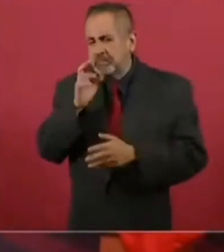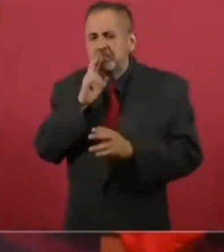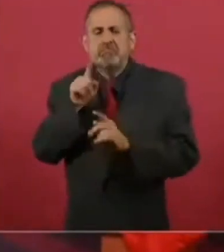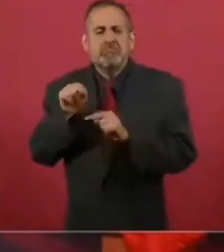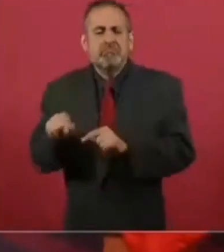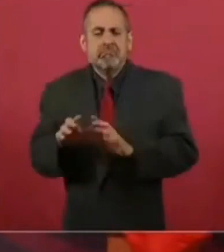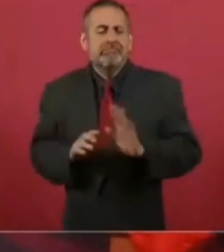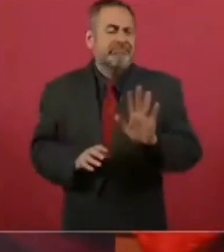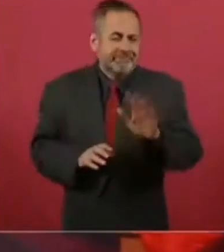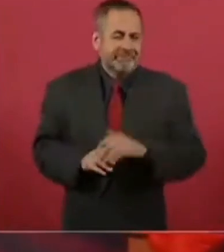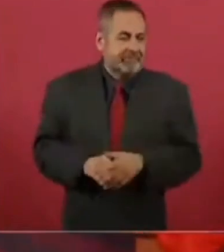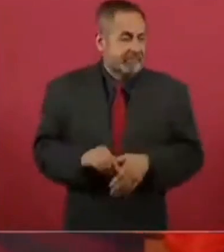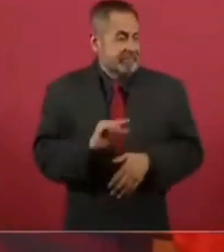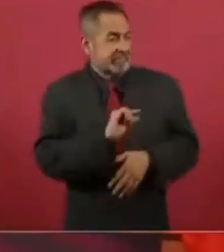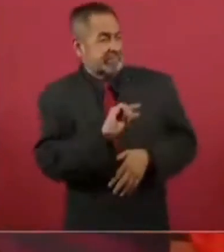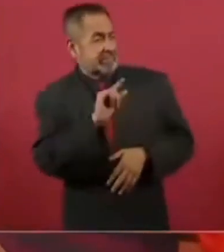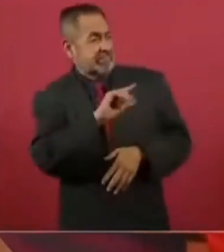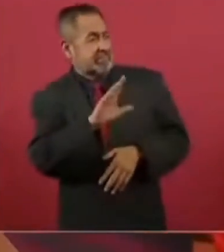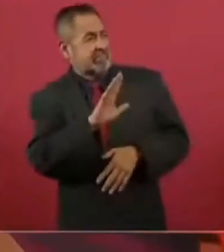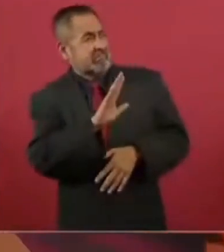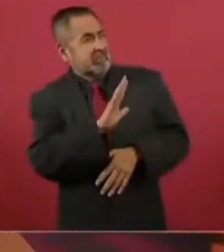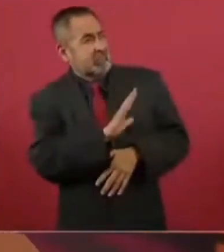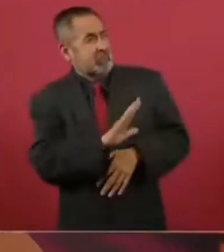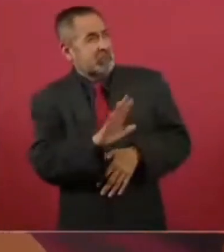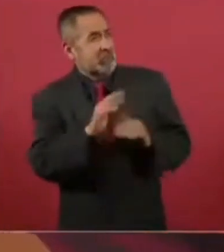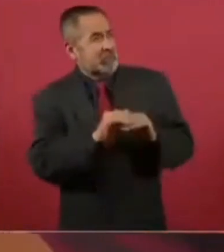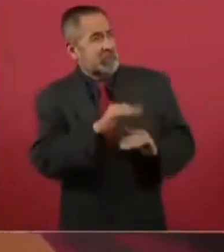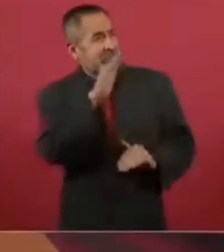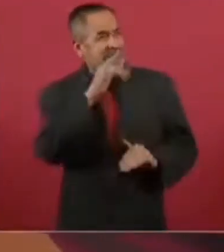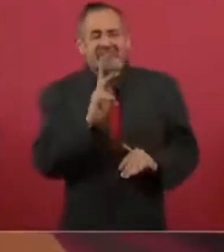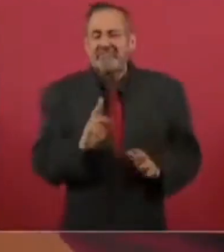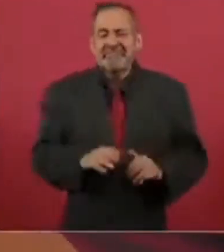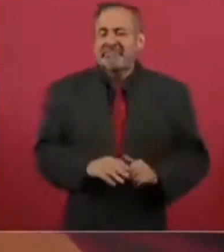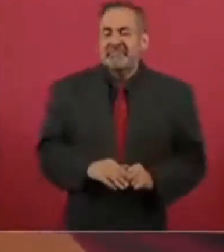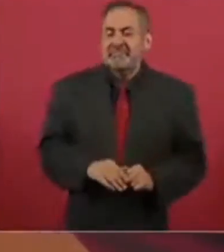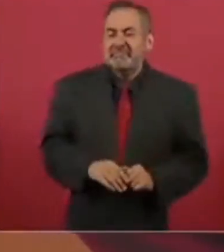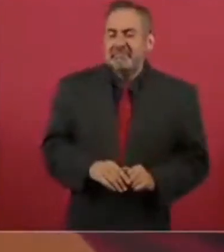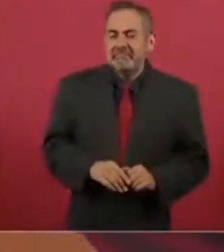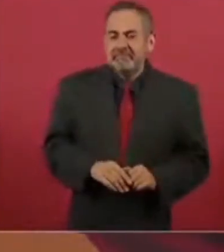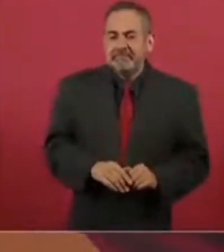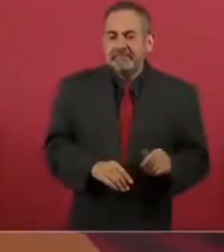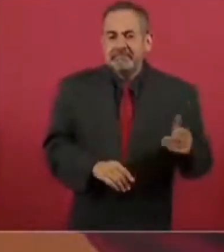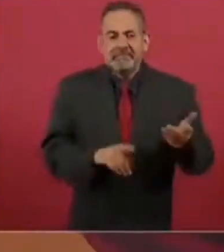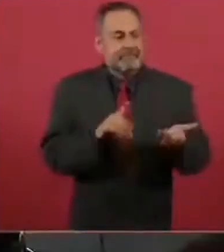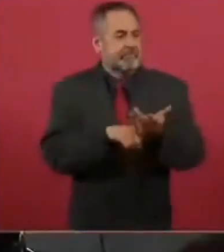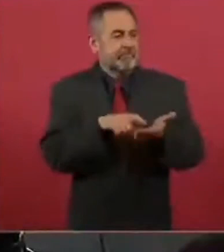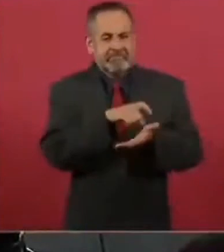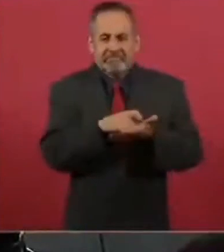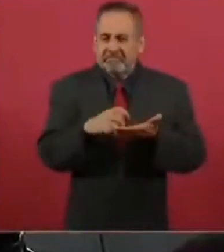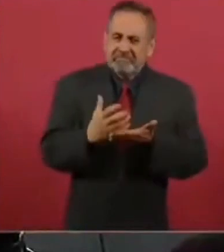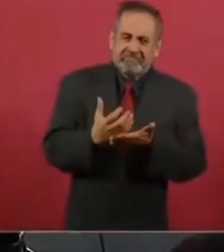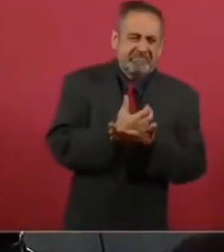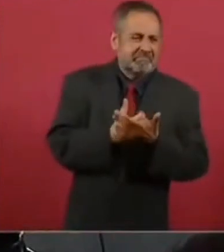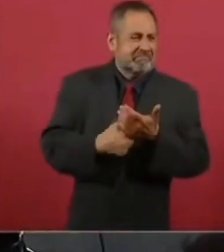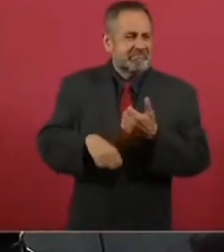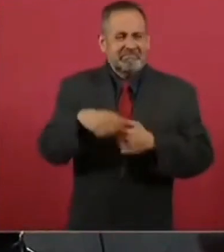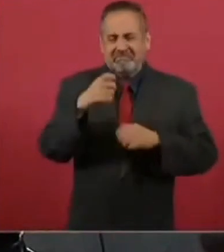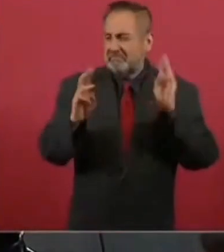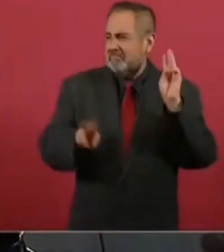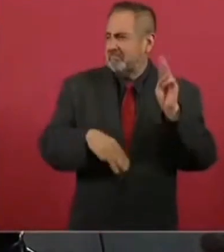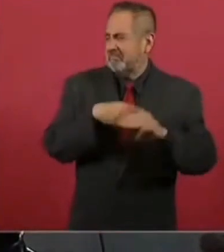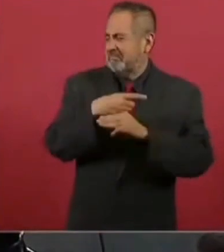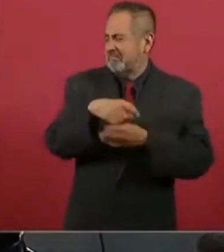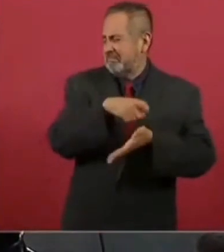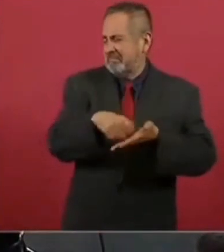Entonces sí, muy famoso, muy famoso, muy famoso, muy famoso. Son los más vendidos, los productos más vendidos del